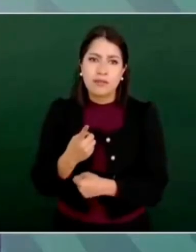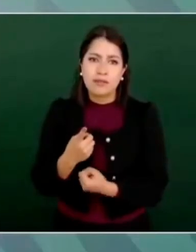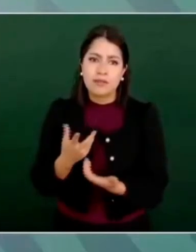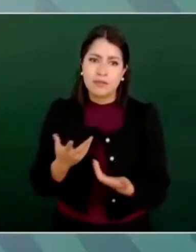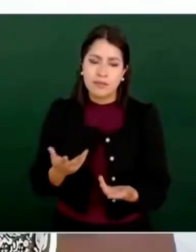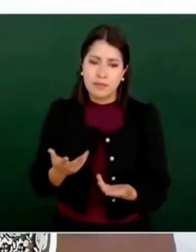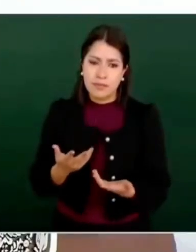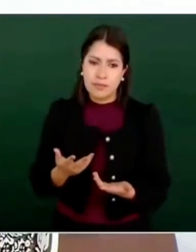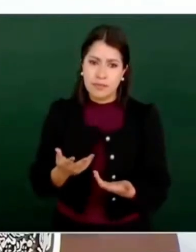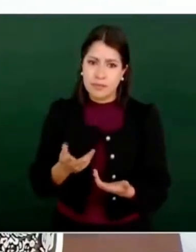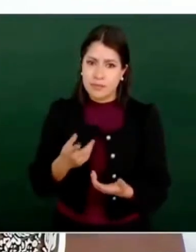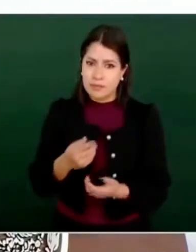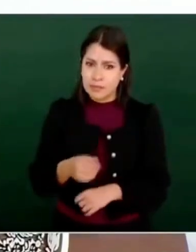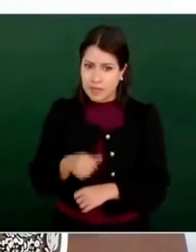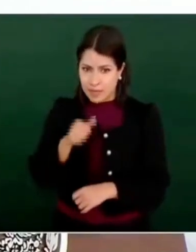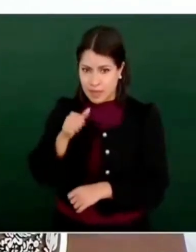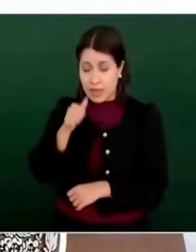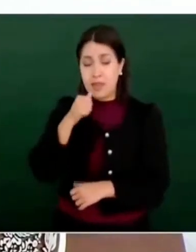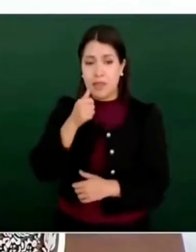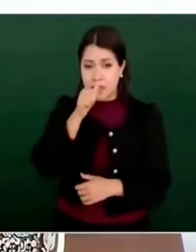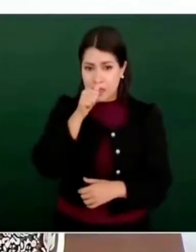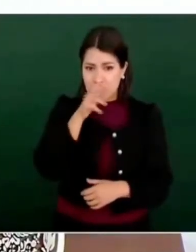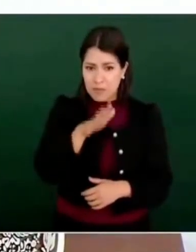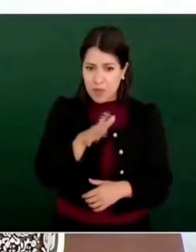la invasión de Estados Unidos a México,